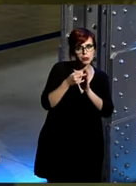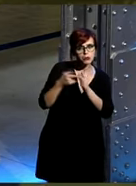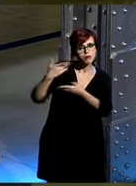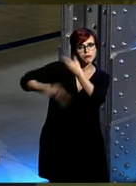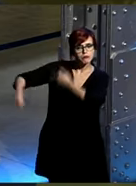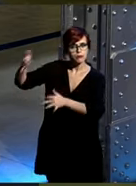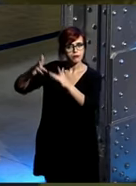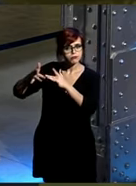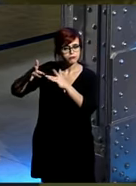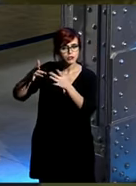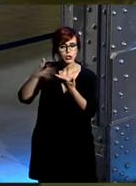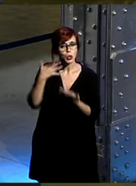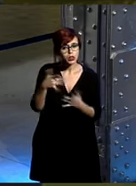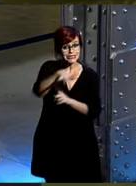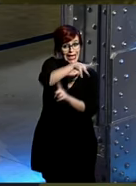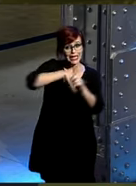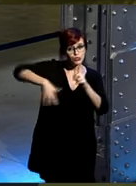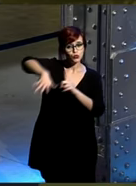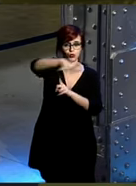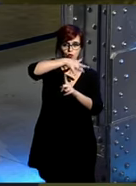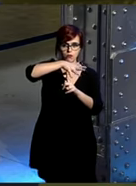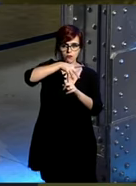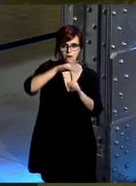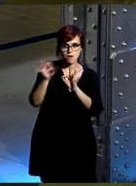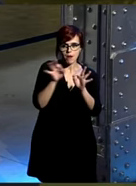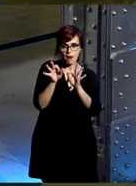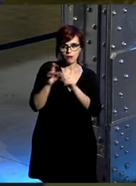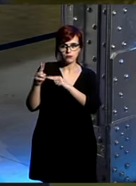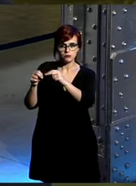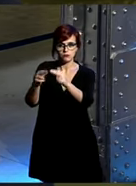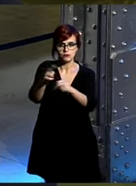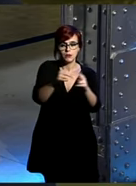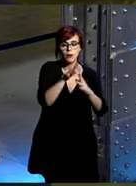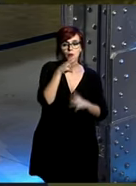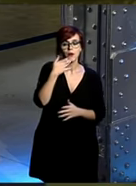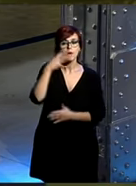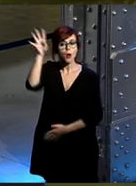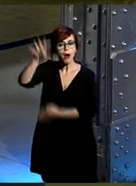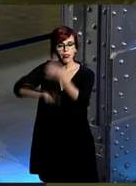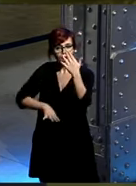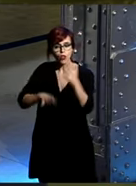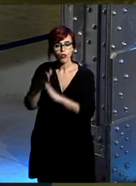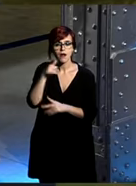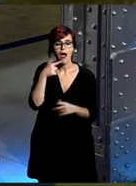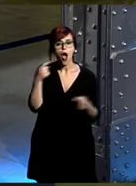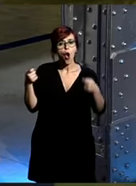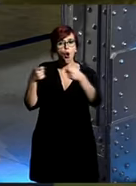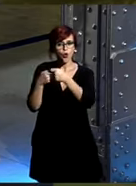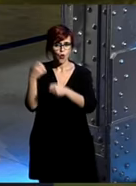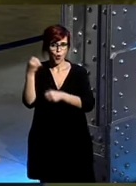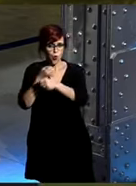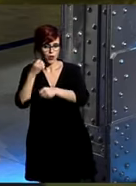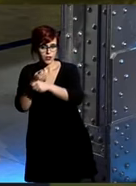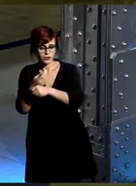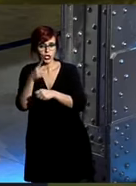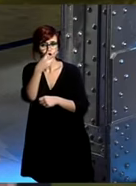es configurando el entorno, el espacio en el que nosotros vivimos. En Barcelona estamos en un espacio de coworking con 200 o